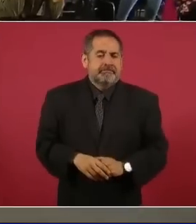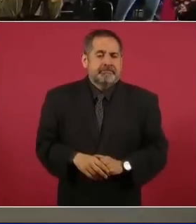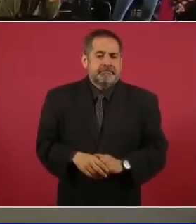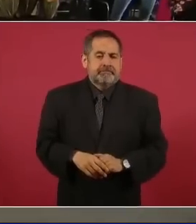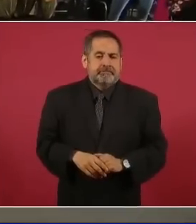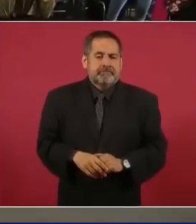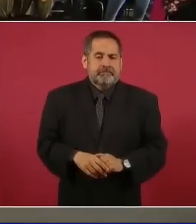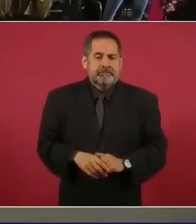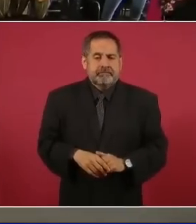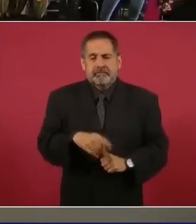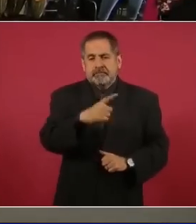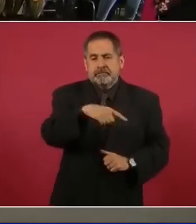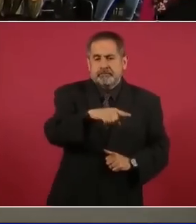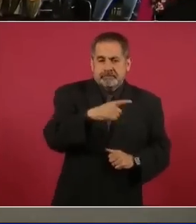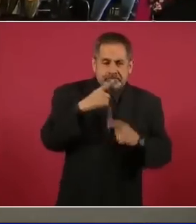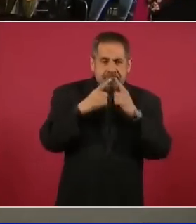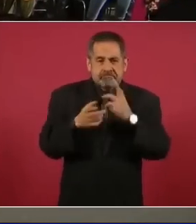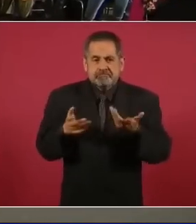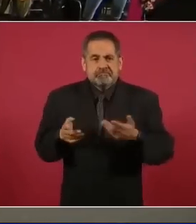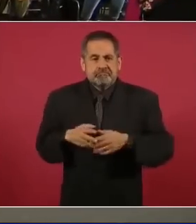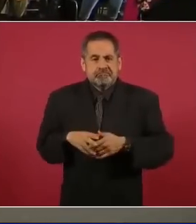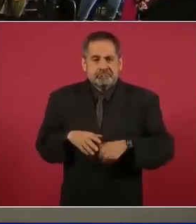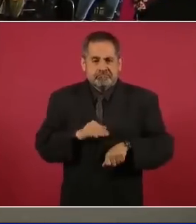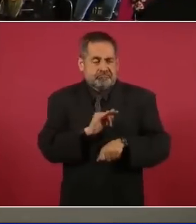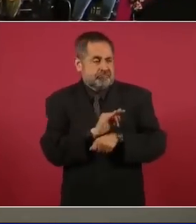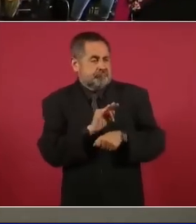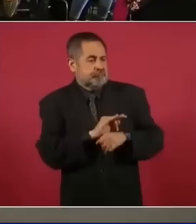Se dedicaron a proteger